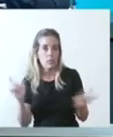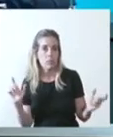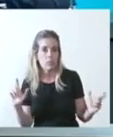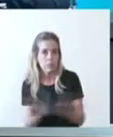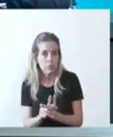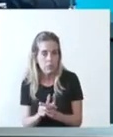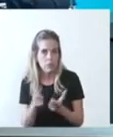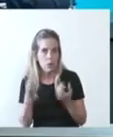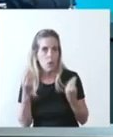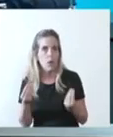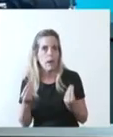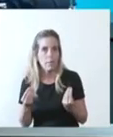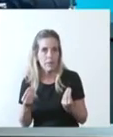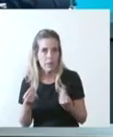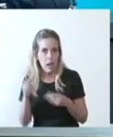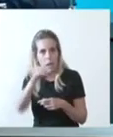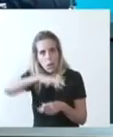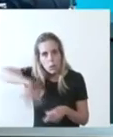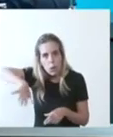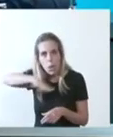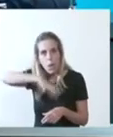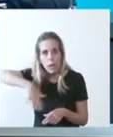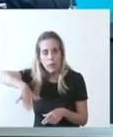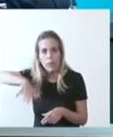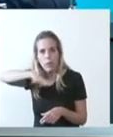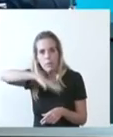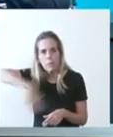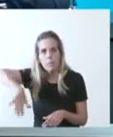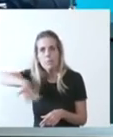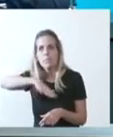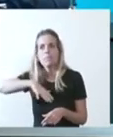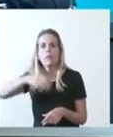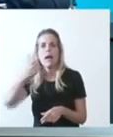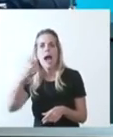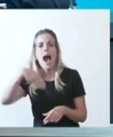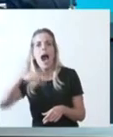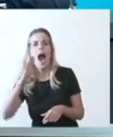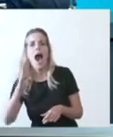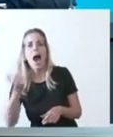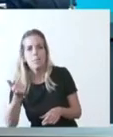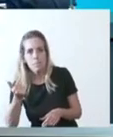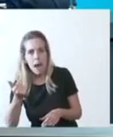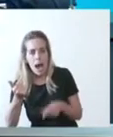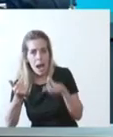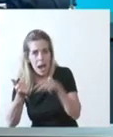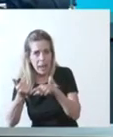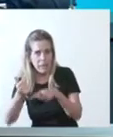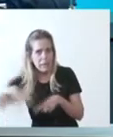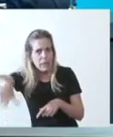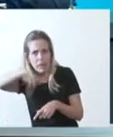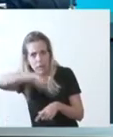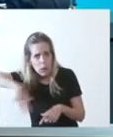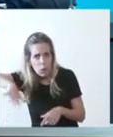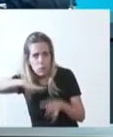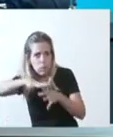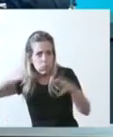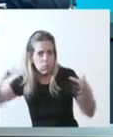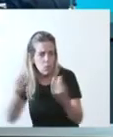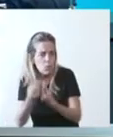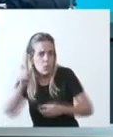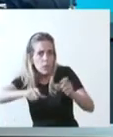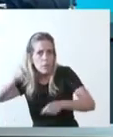el tránsito en el AMBA fundamentalmente. El AMBA es el lugar que concentra mayor cantidad de